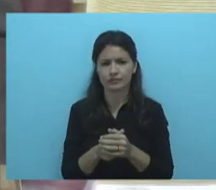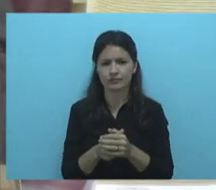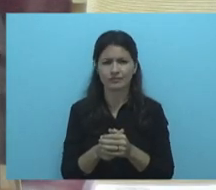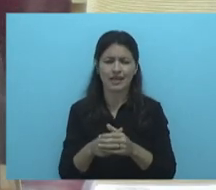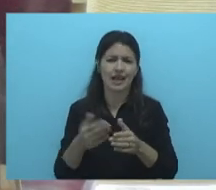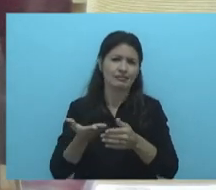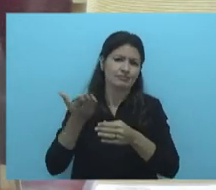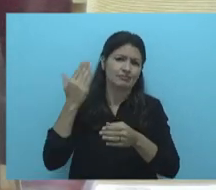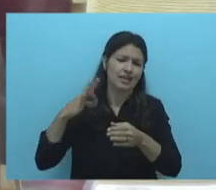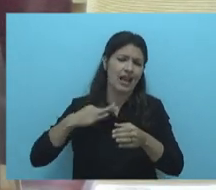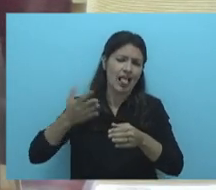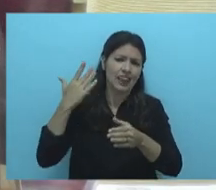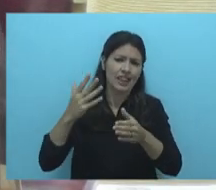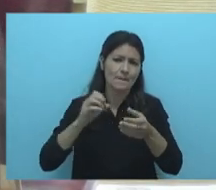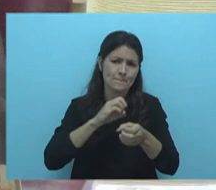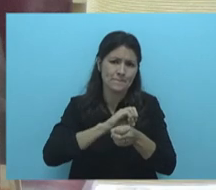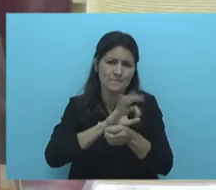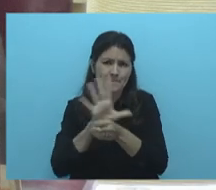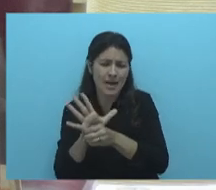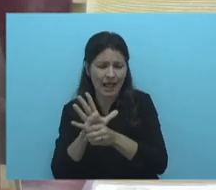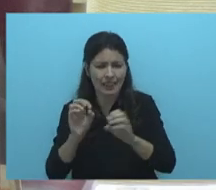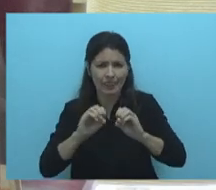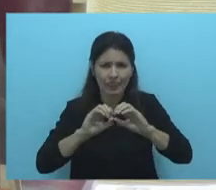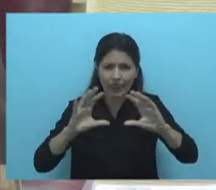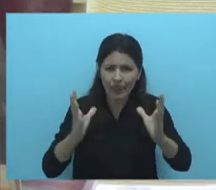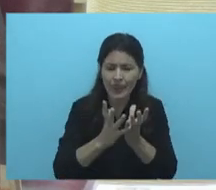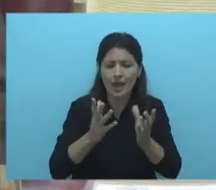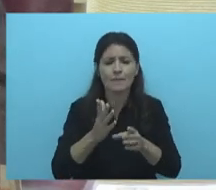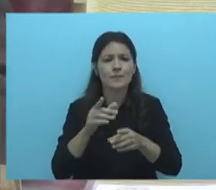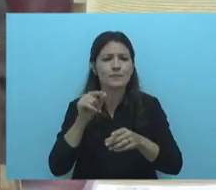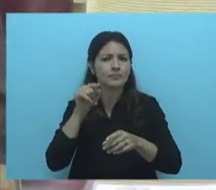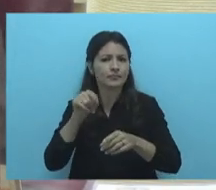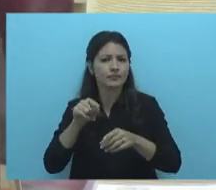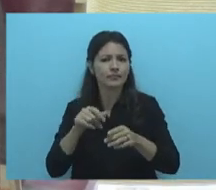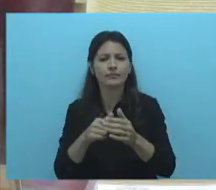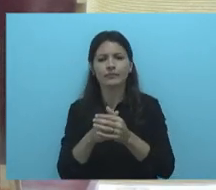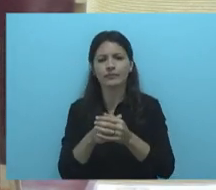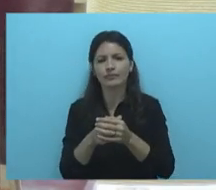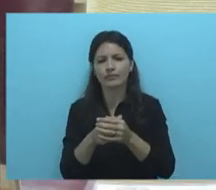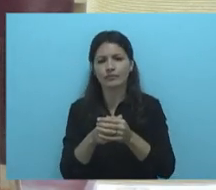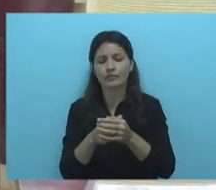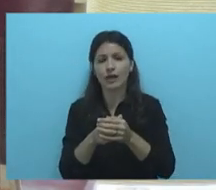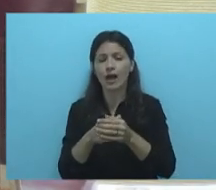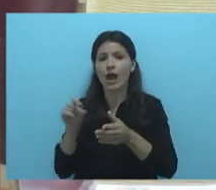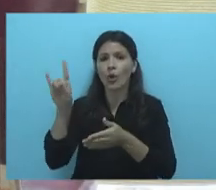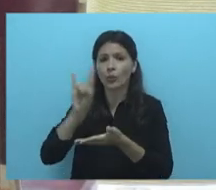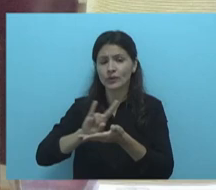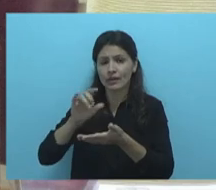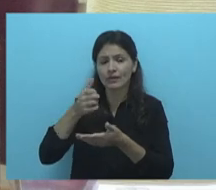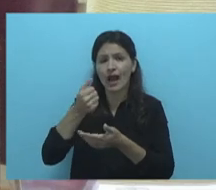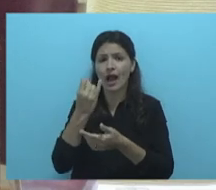la pandemia. Nos decía el Observatorio de Víctimas de Ciberdelitos de la Universidad